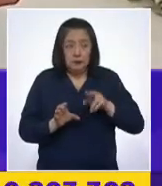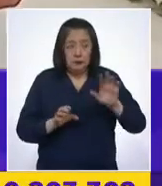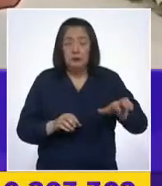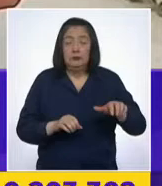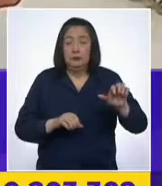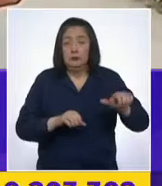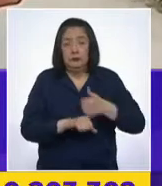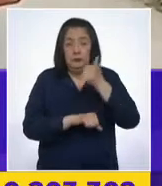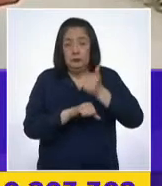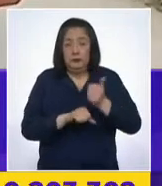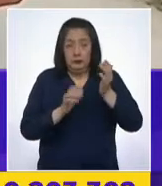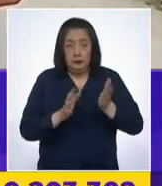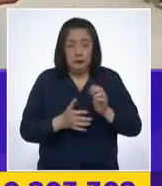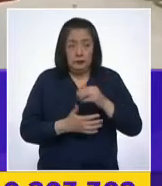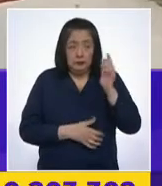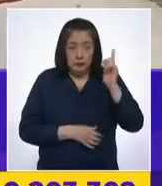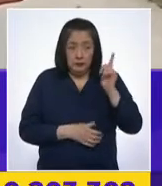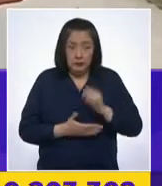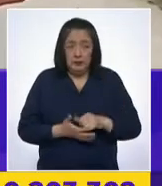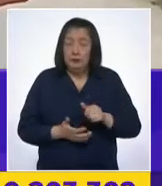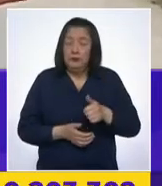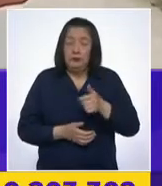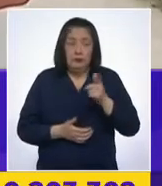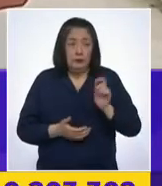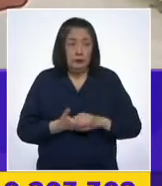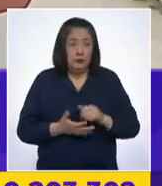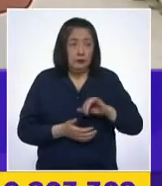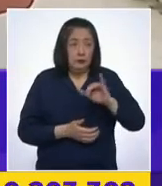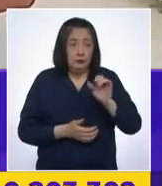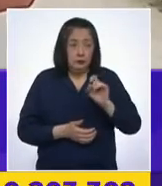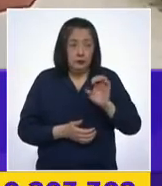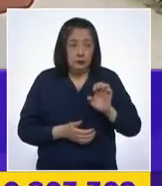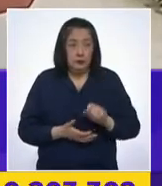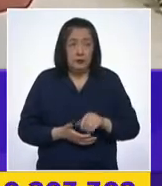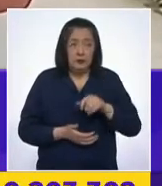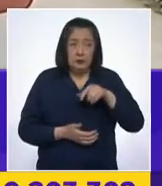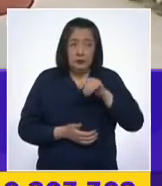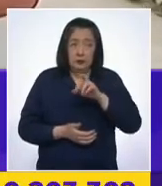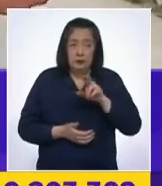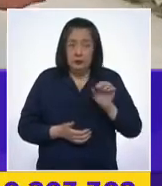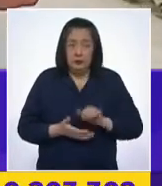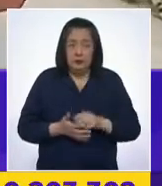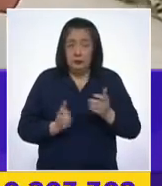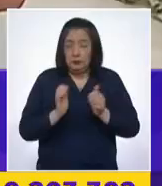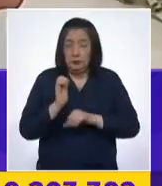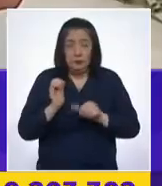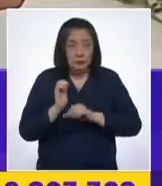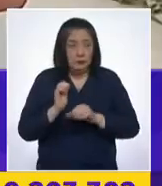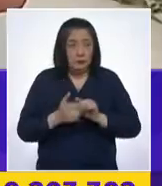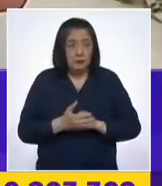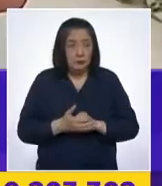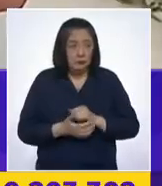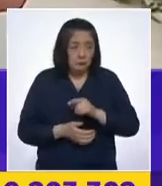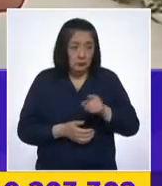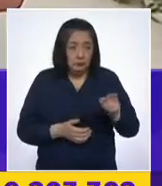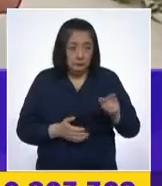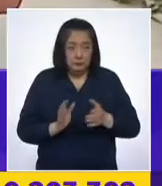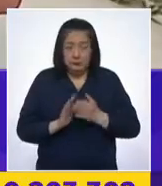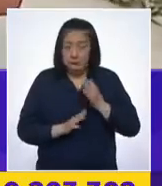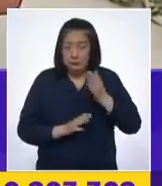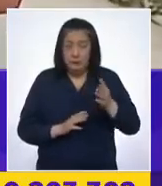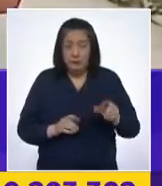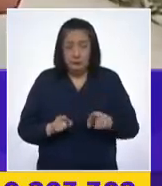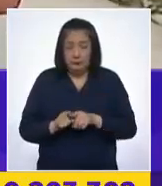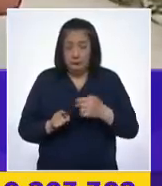fundadores y líderes de Agua Marina, como el señor José Quiroga Querebalú y sus hermanos. Ellos se están dirigiendo, al